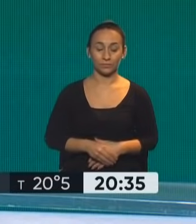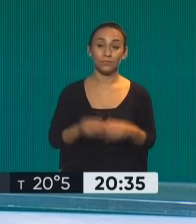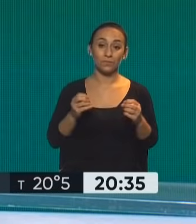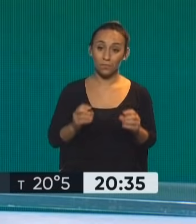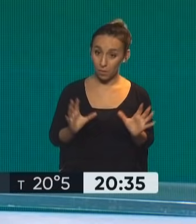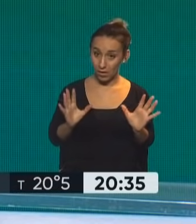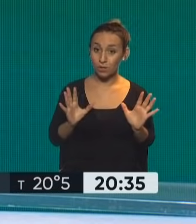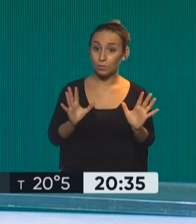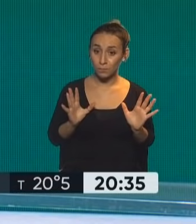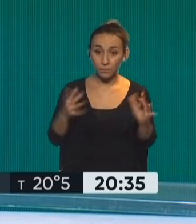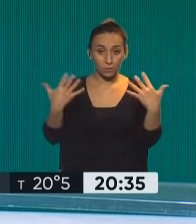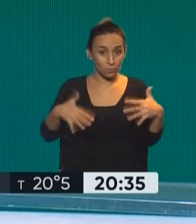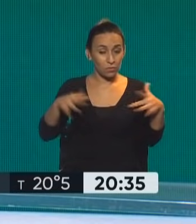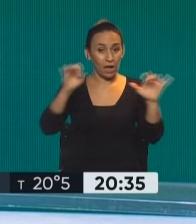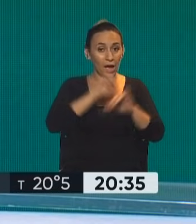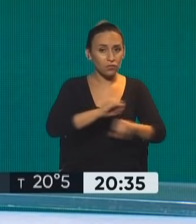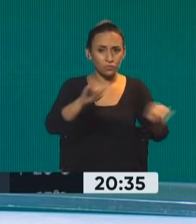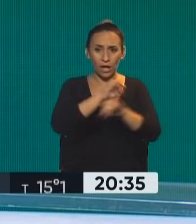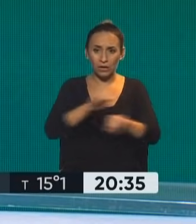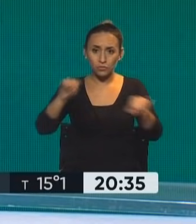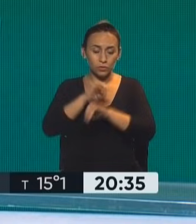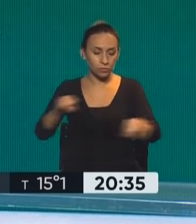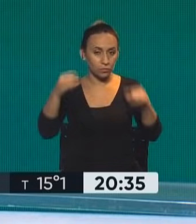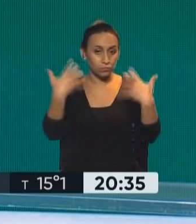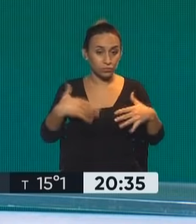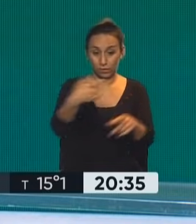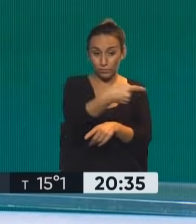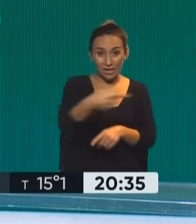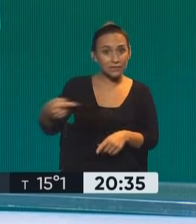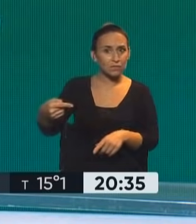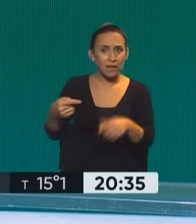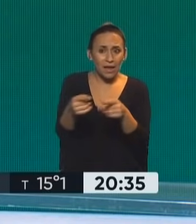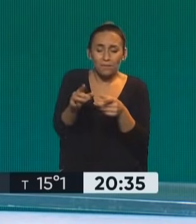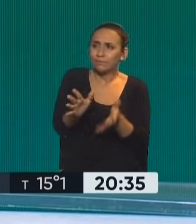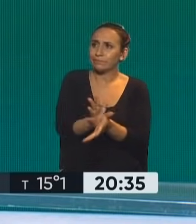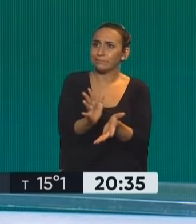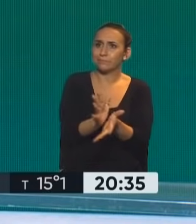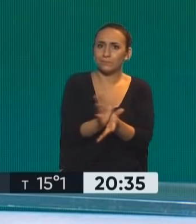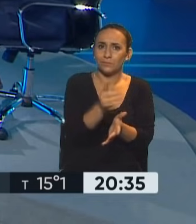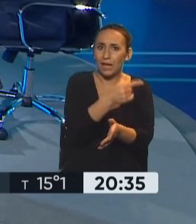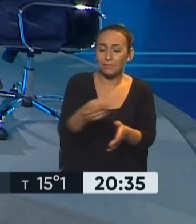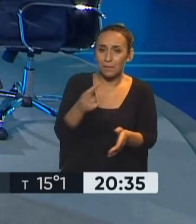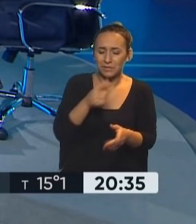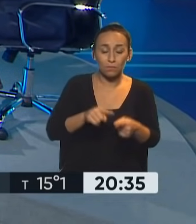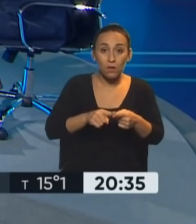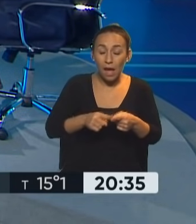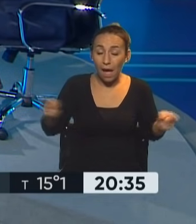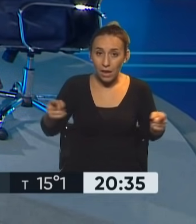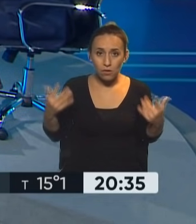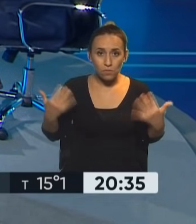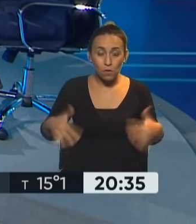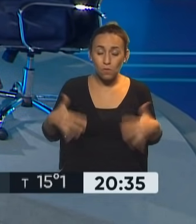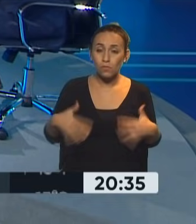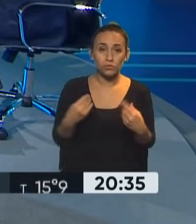Bueno, son muchos anuncios que se dieron en esta semana, una semana larguísima, vista así, ¿no? Sí, como la acabamos de ver en la pantalla, pasaron un